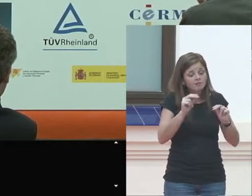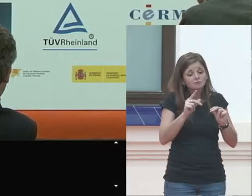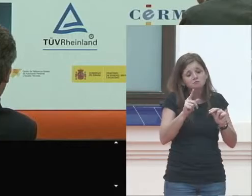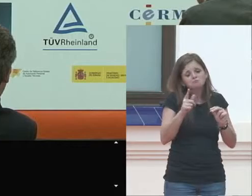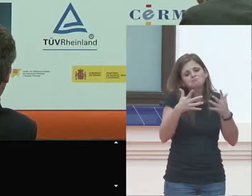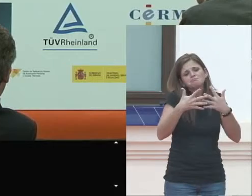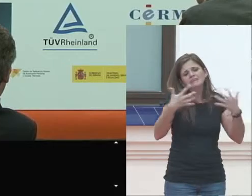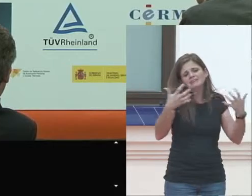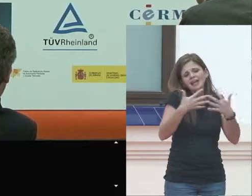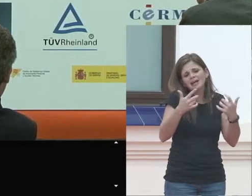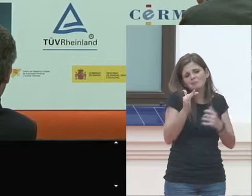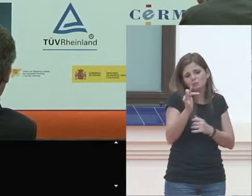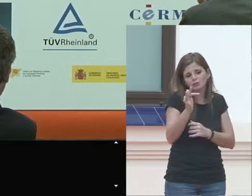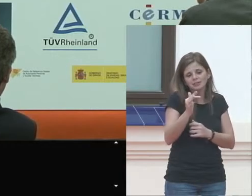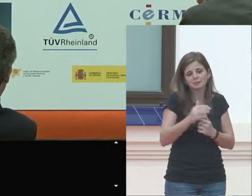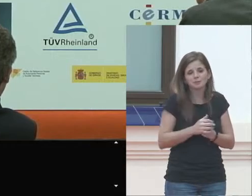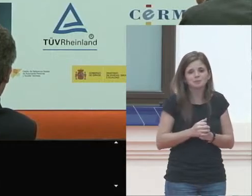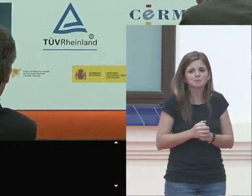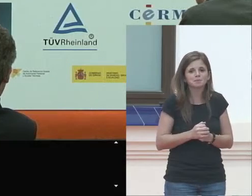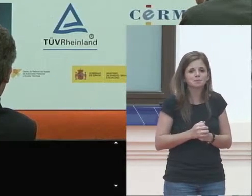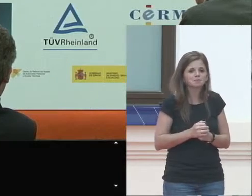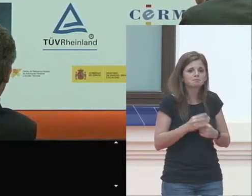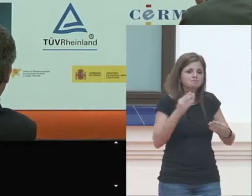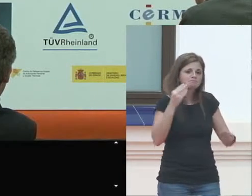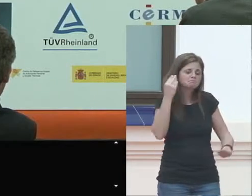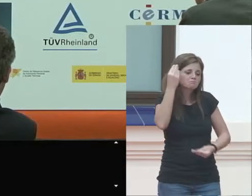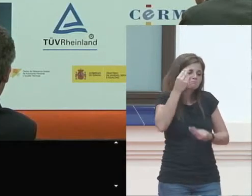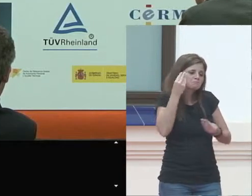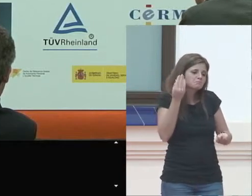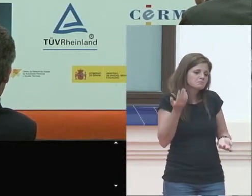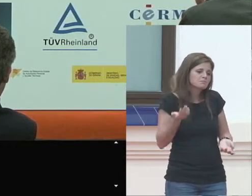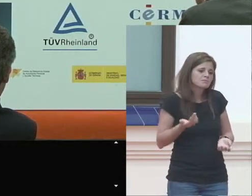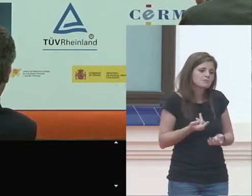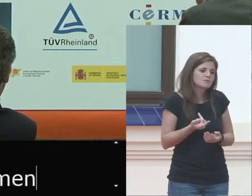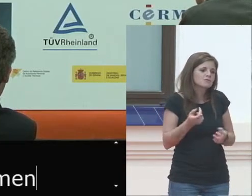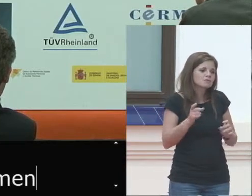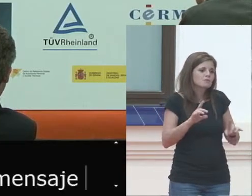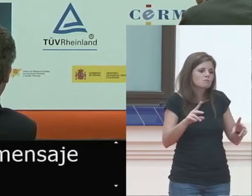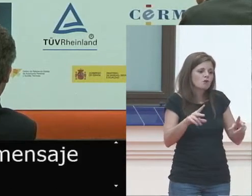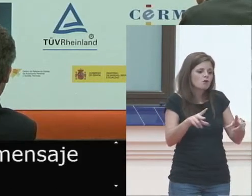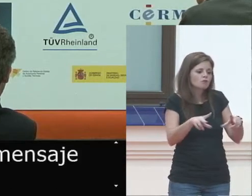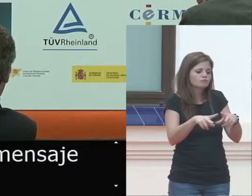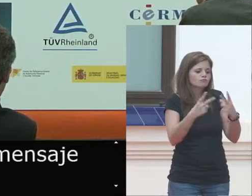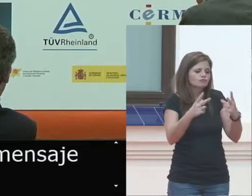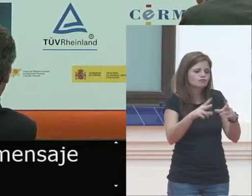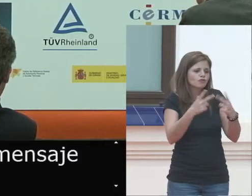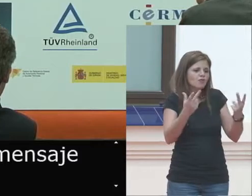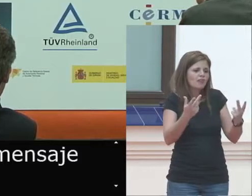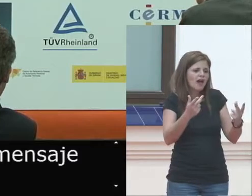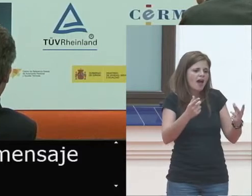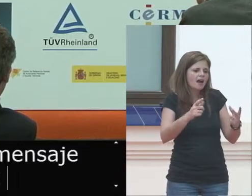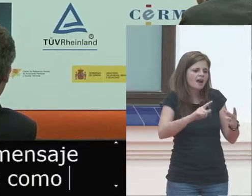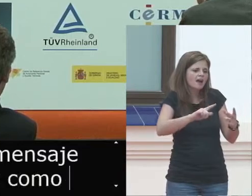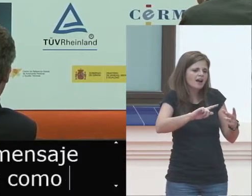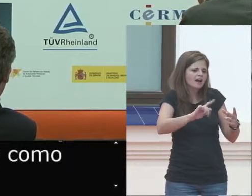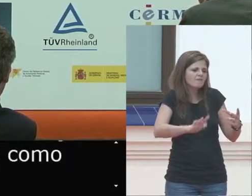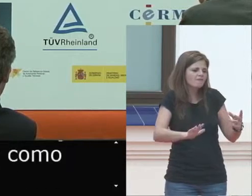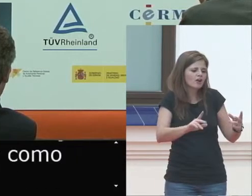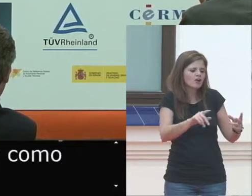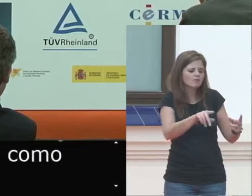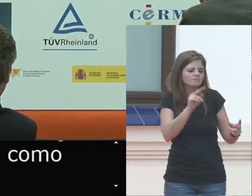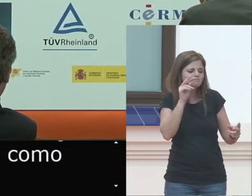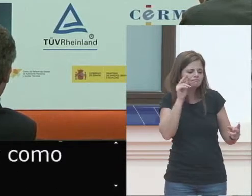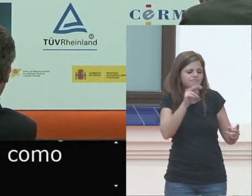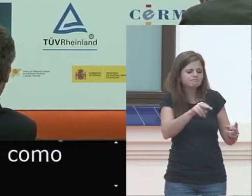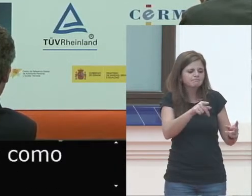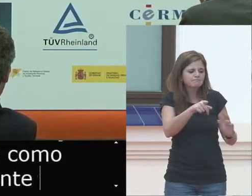muy positivo. Creo que en cualquier caso, y como reflejo de la sociedad, es muy importante orientarnos siempre hacia la mejora, y